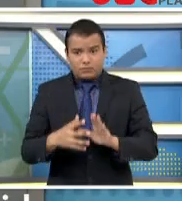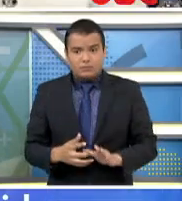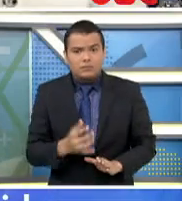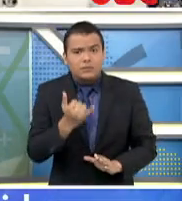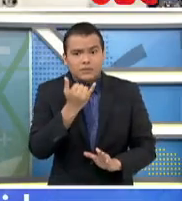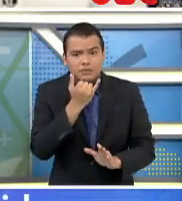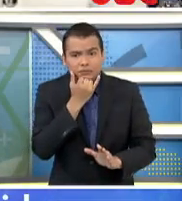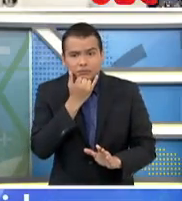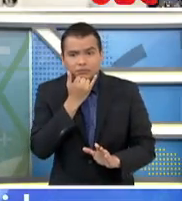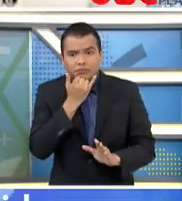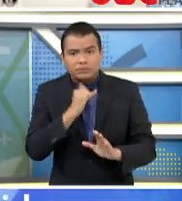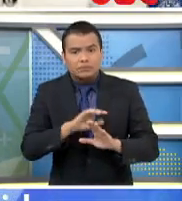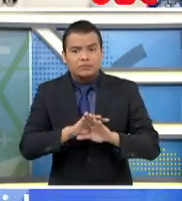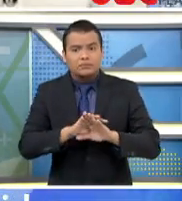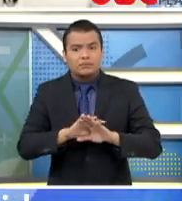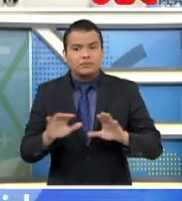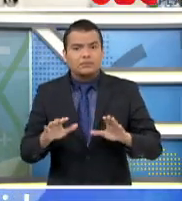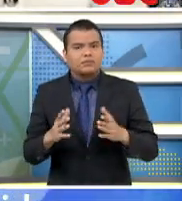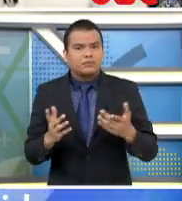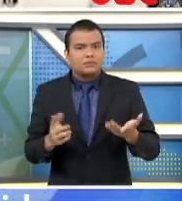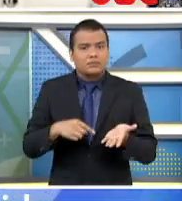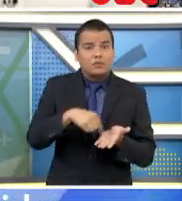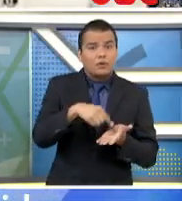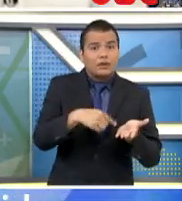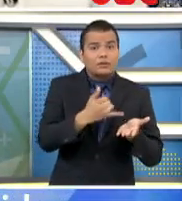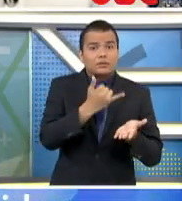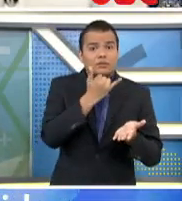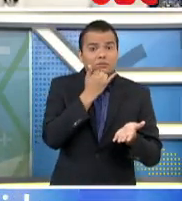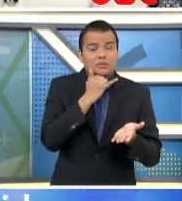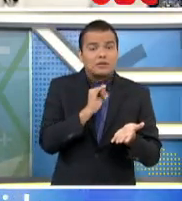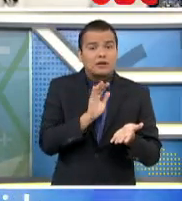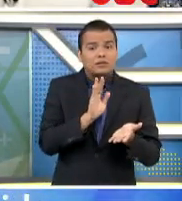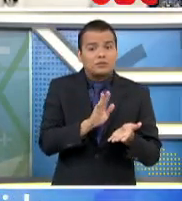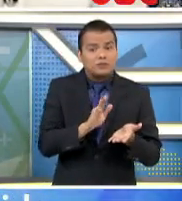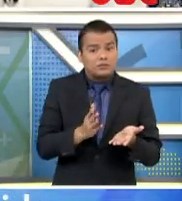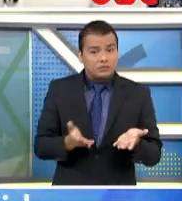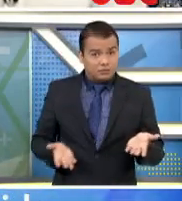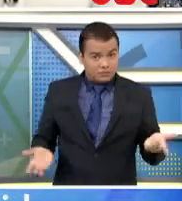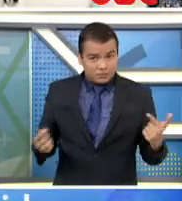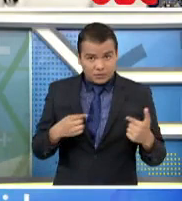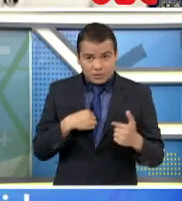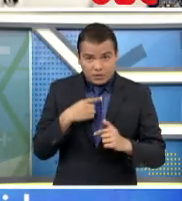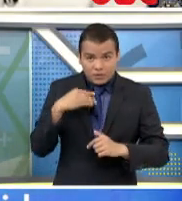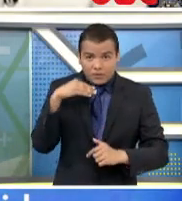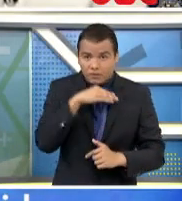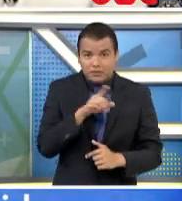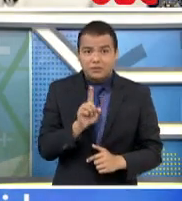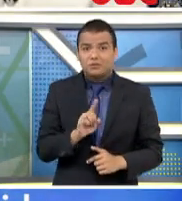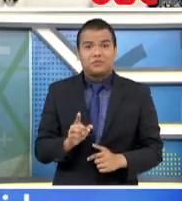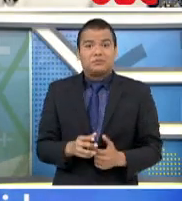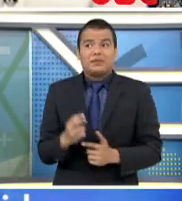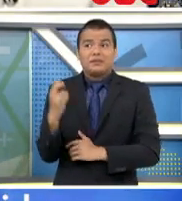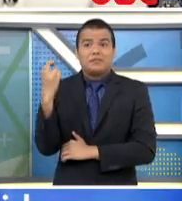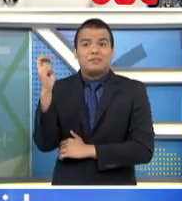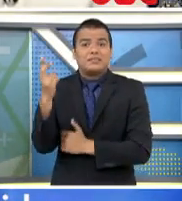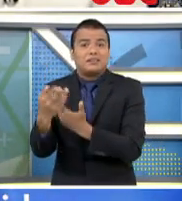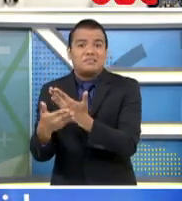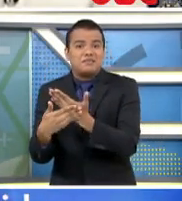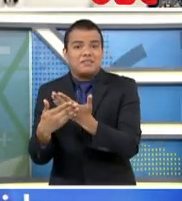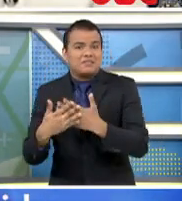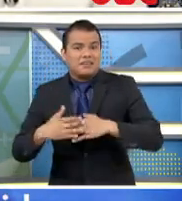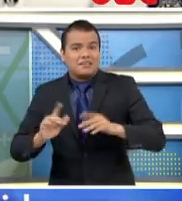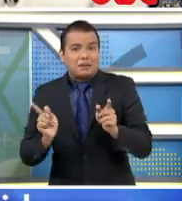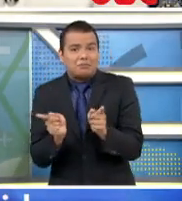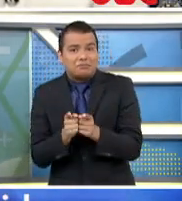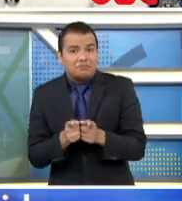imputación de cargos, que es celebración indebida de contratos. Esto yo no lo estoy diciendo mentiras, es la propia Fiscalía General de la